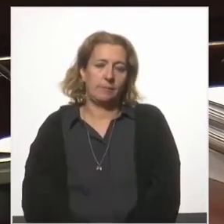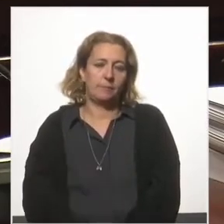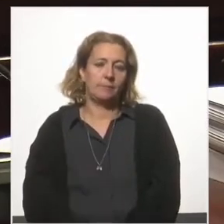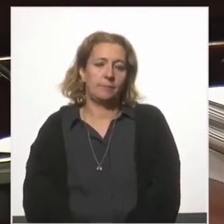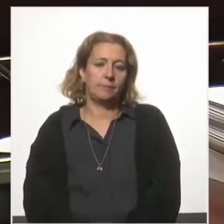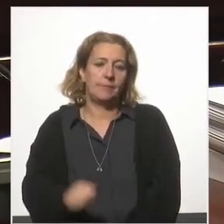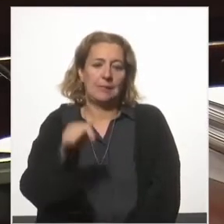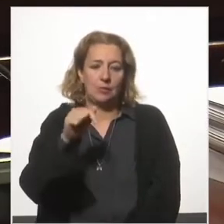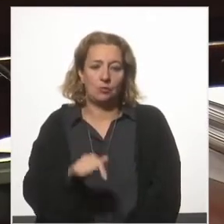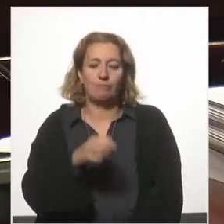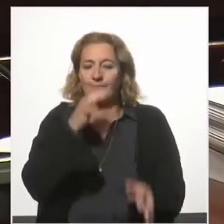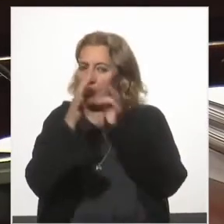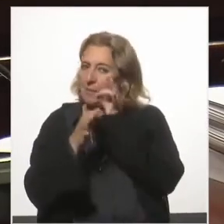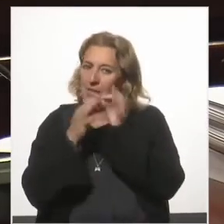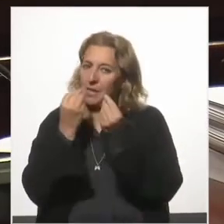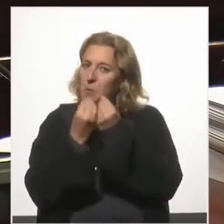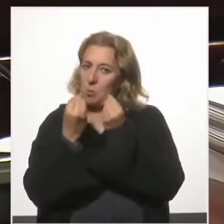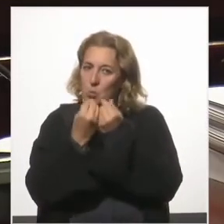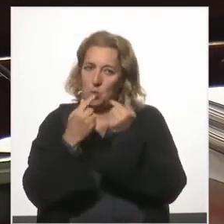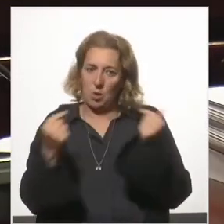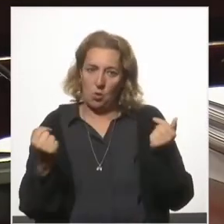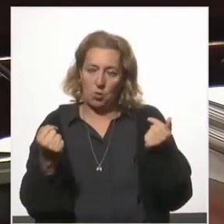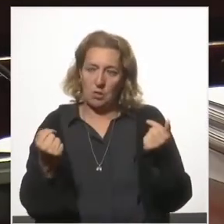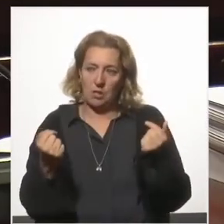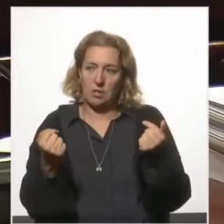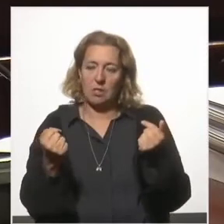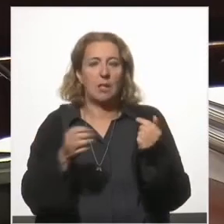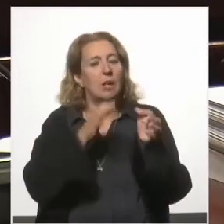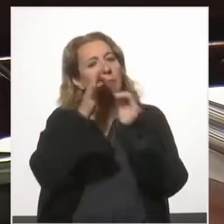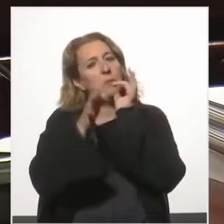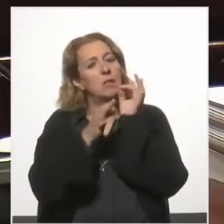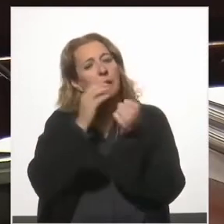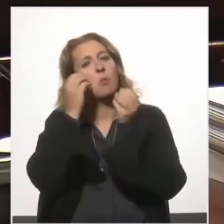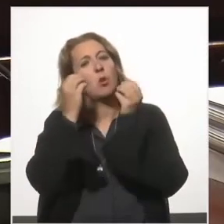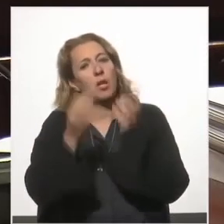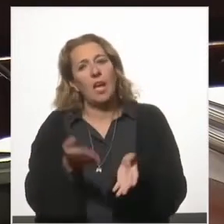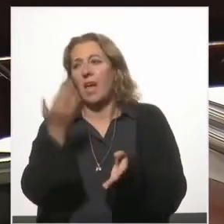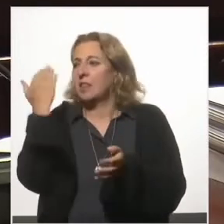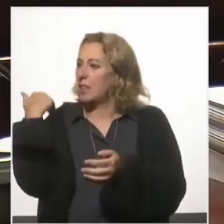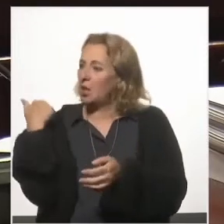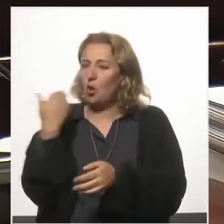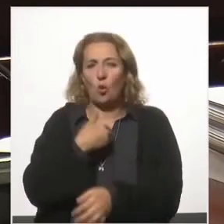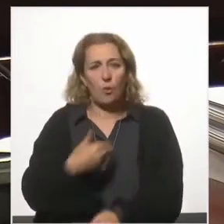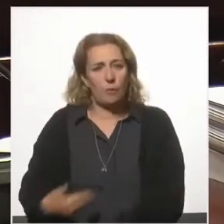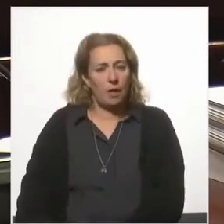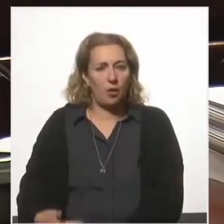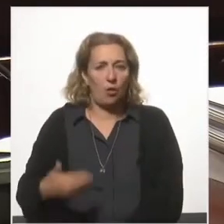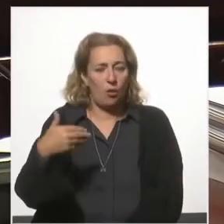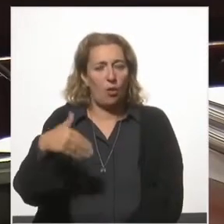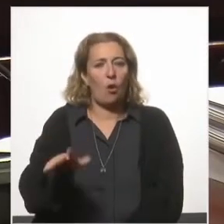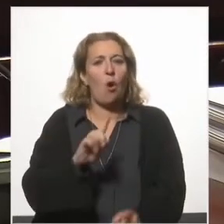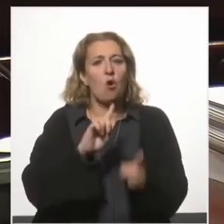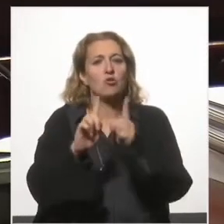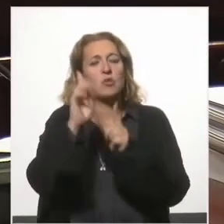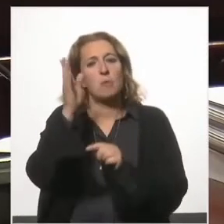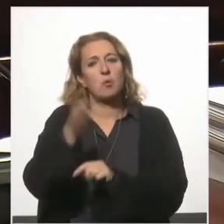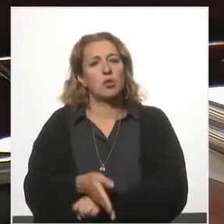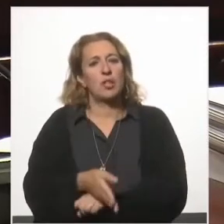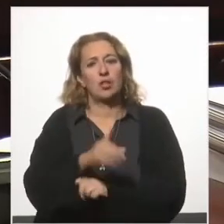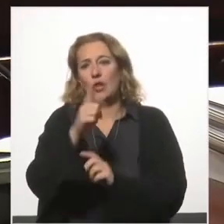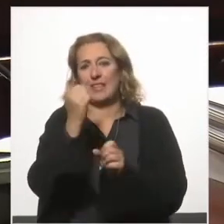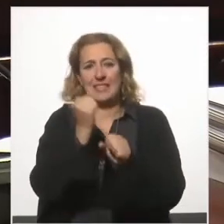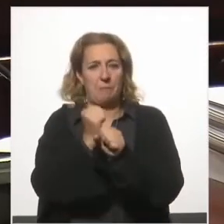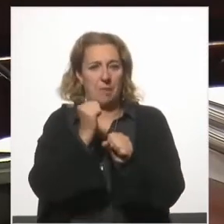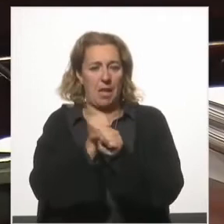Esto explica muchas cosas. Explica por qué el anterior gobierno dejó un 11% de